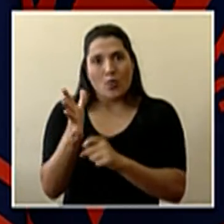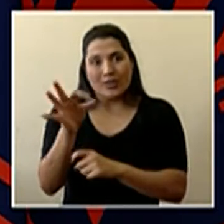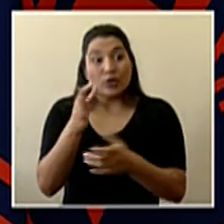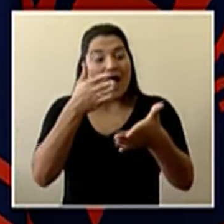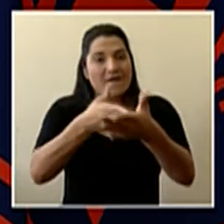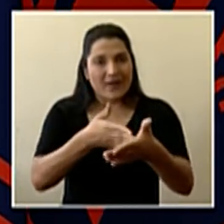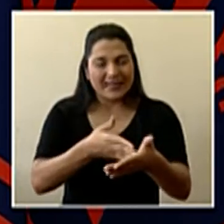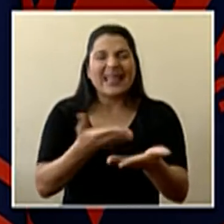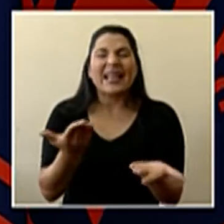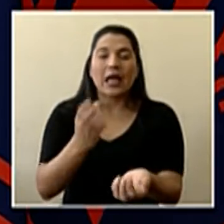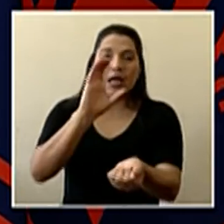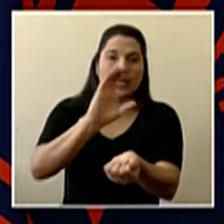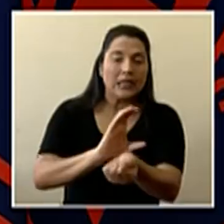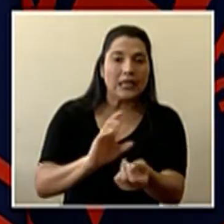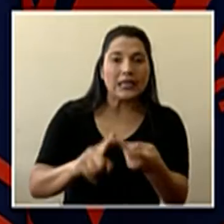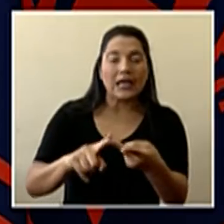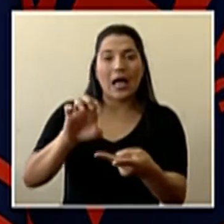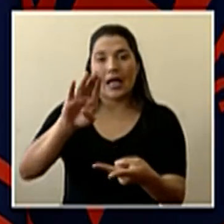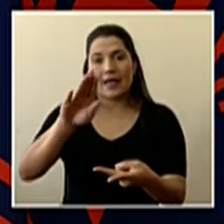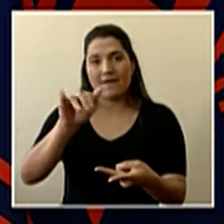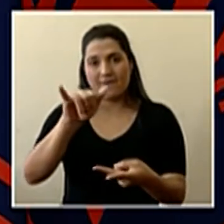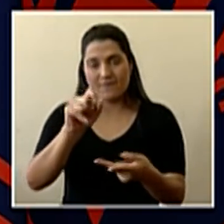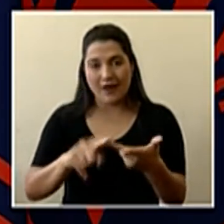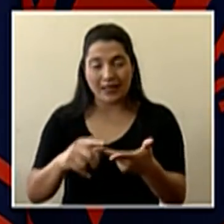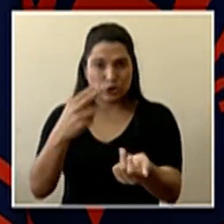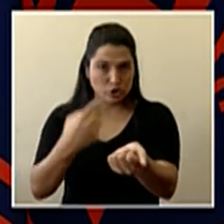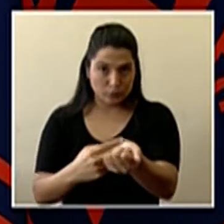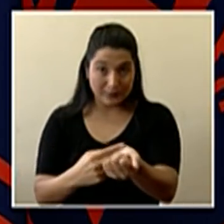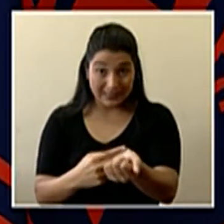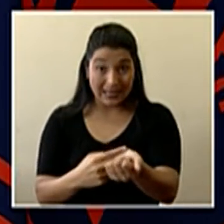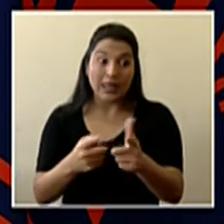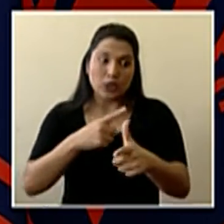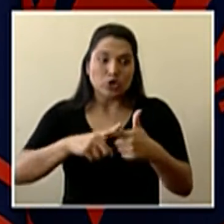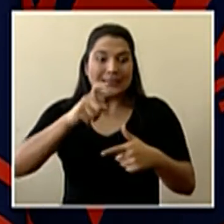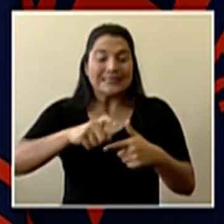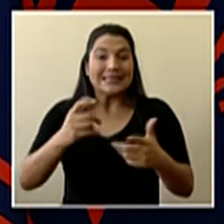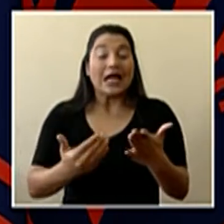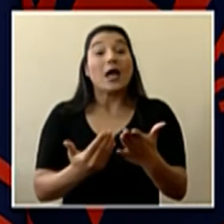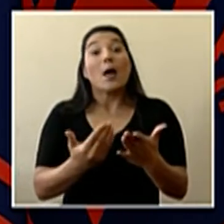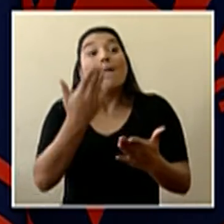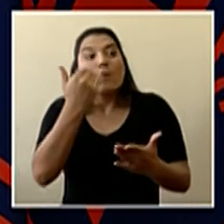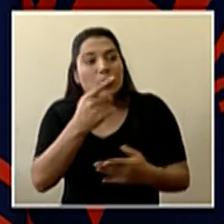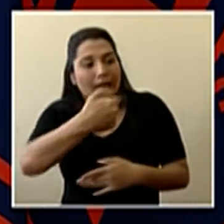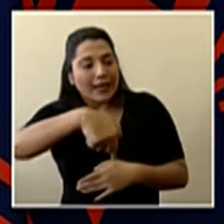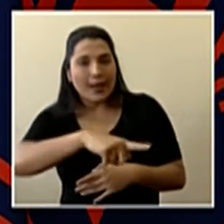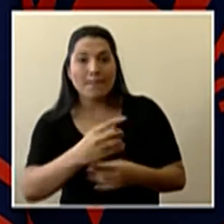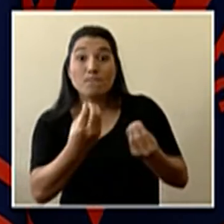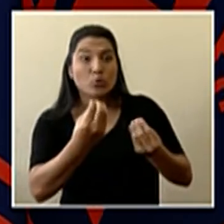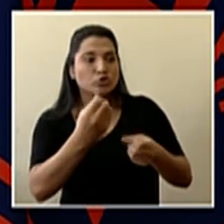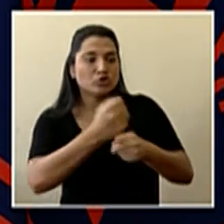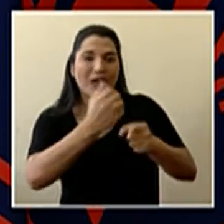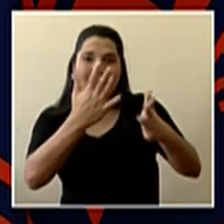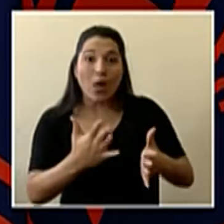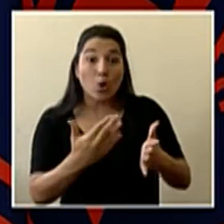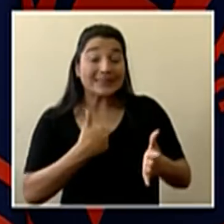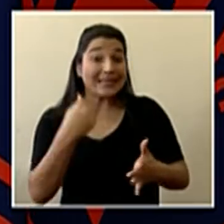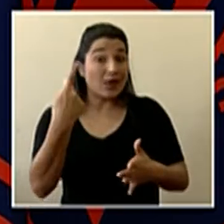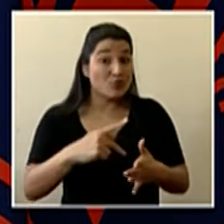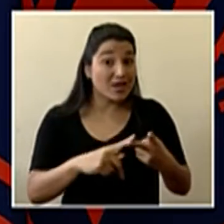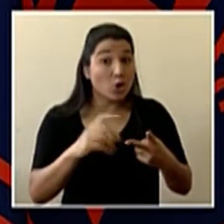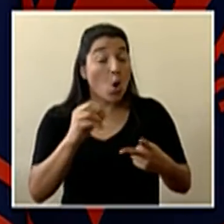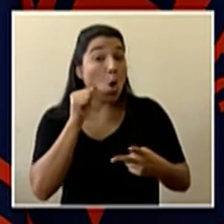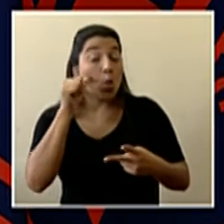establecer unidades de atención respiratoria que implicaron la contratación de nuevo personal. Hay personal tanto en áreas de salud que se están reforzando, personal